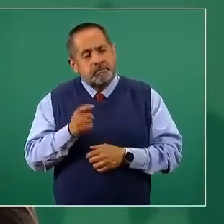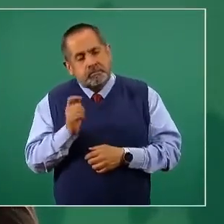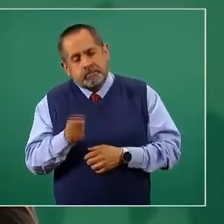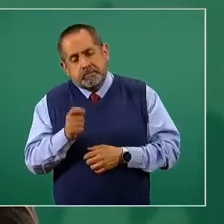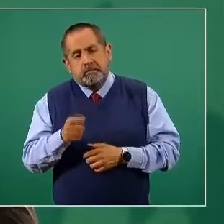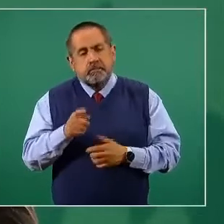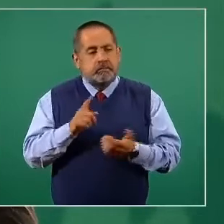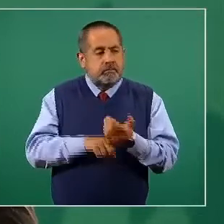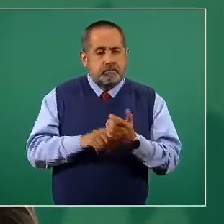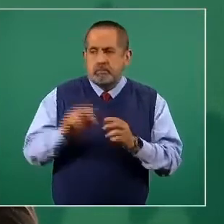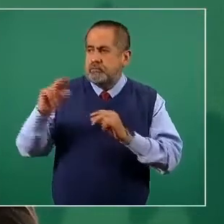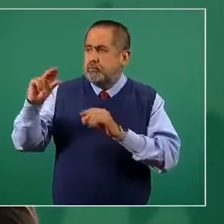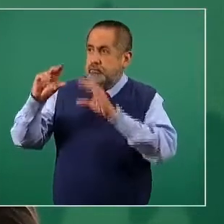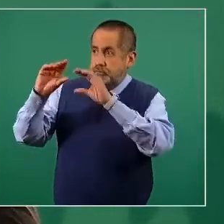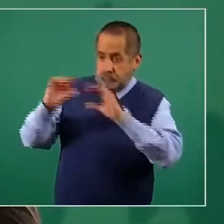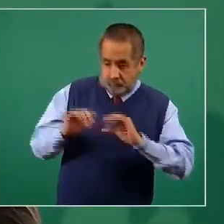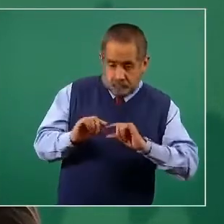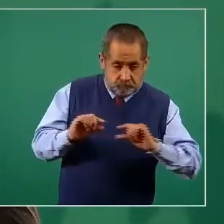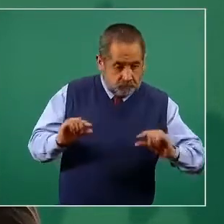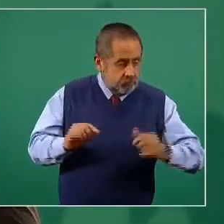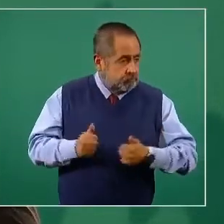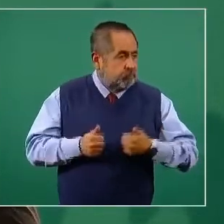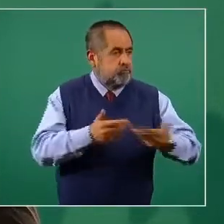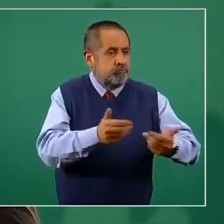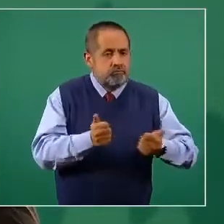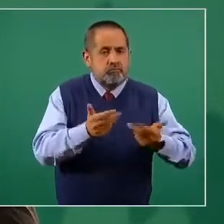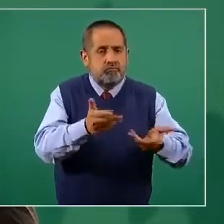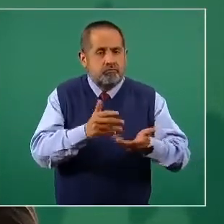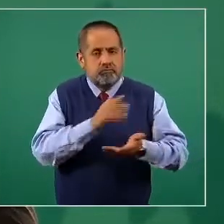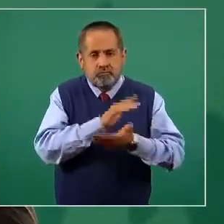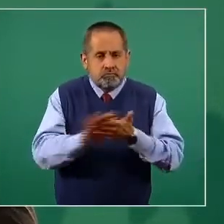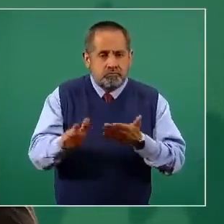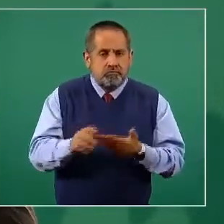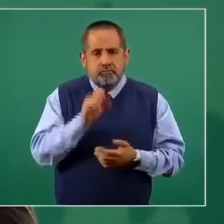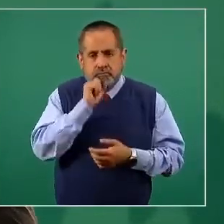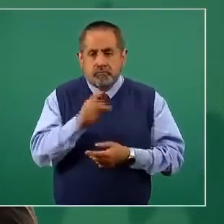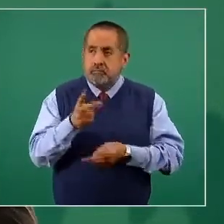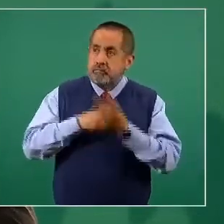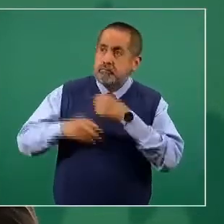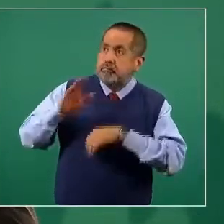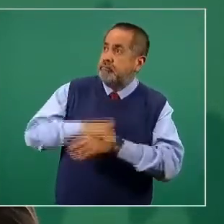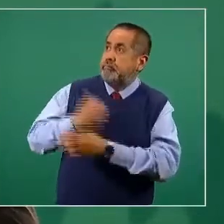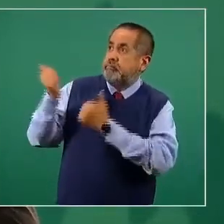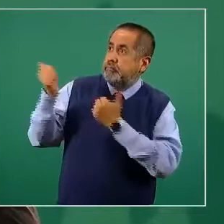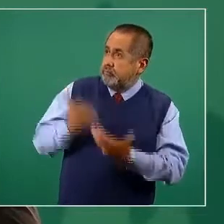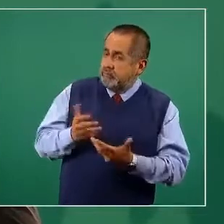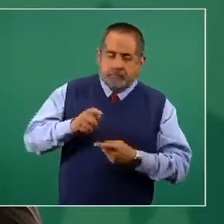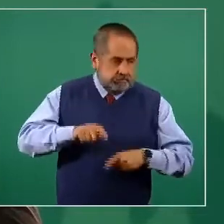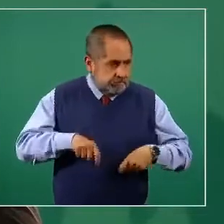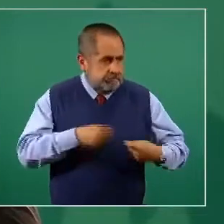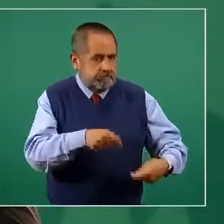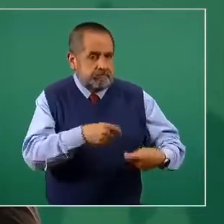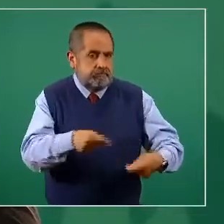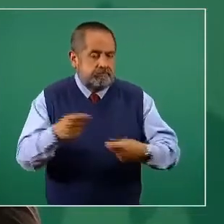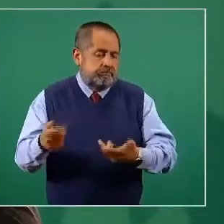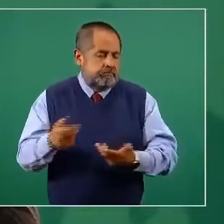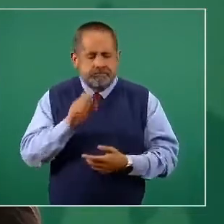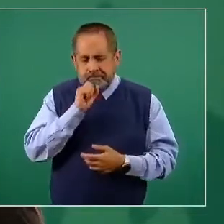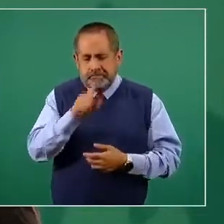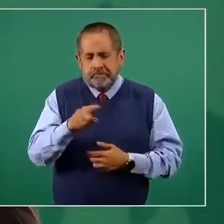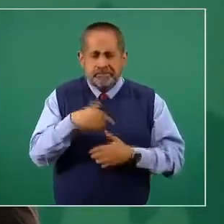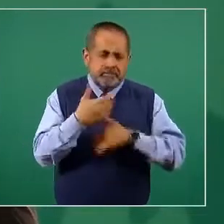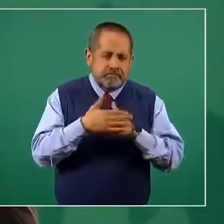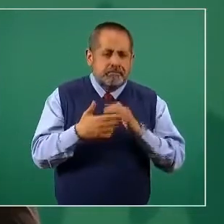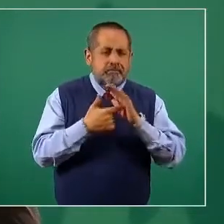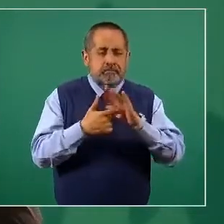que hemos tenido disponibles, se va a venir actualizando conforme vaya llegando también la vacuna, y al final obviamente tendremos que presentarles el